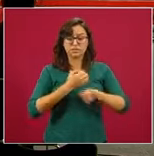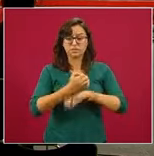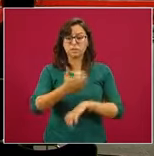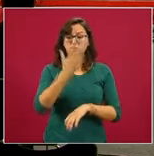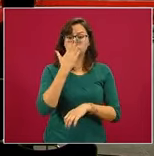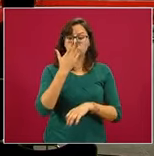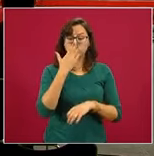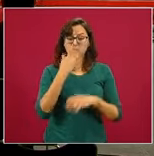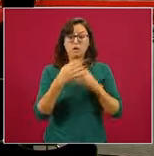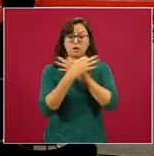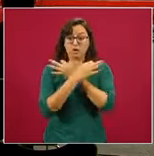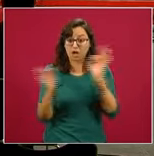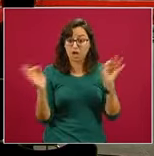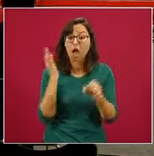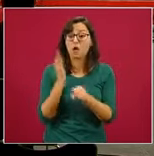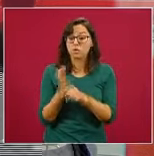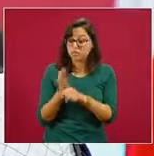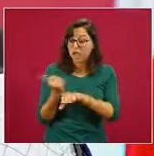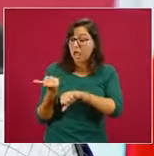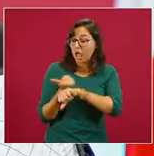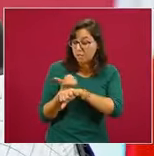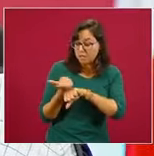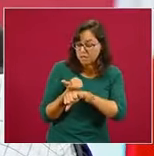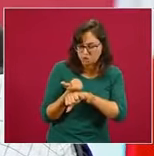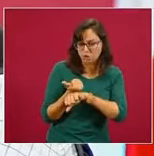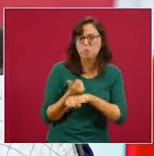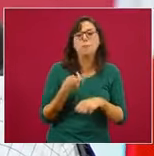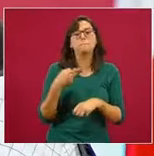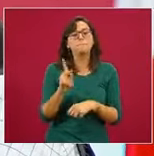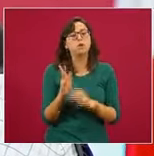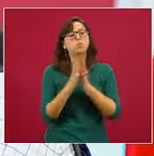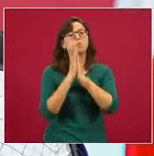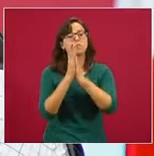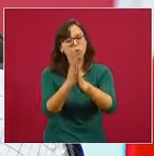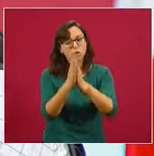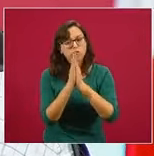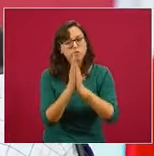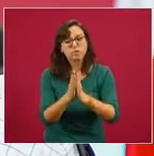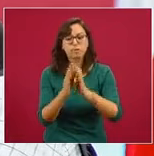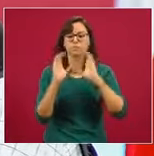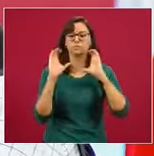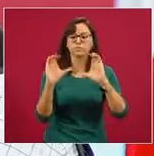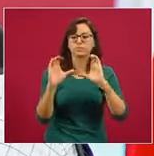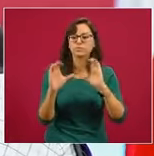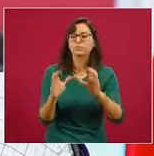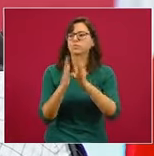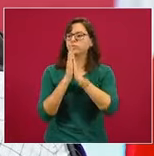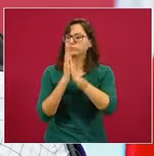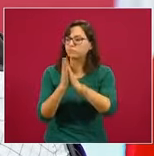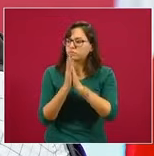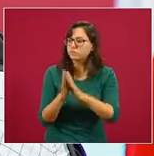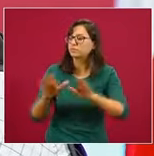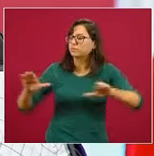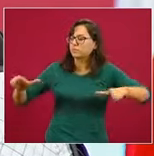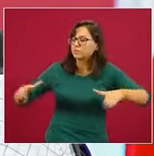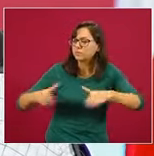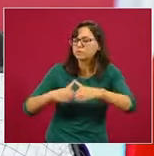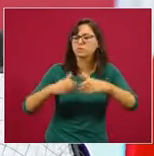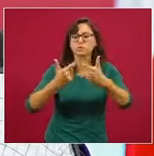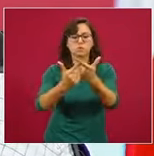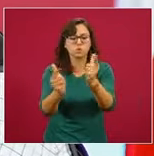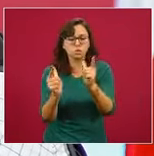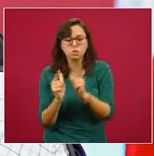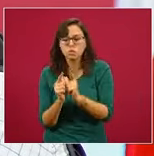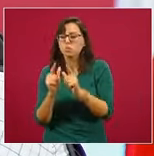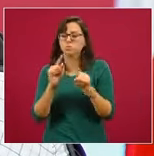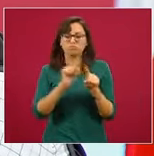es: estamos en amarillo, pero por favor comunidad, por favor población, grupos de Sonora,